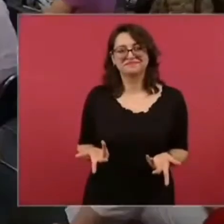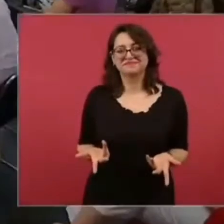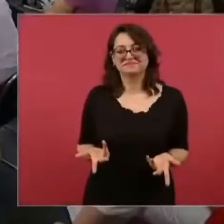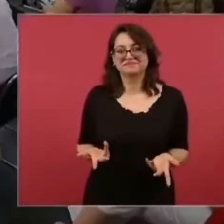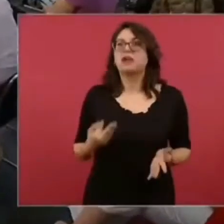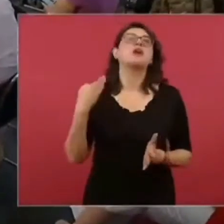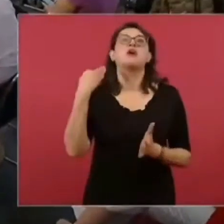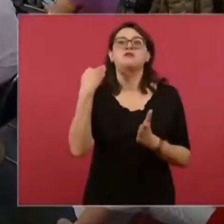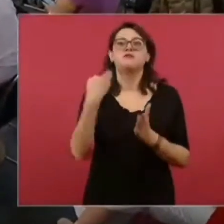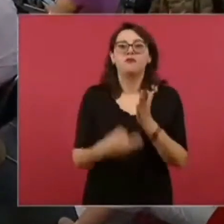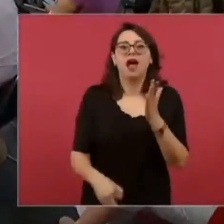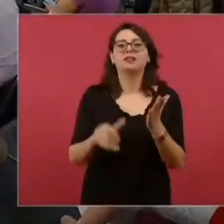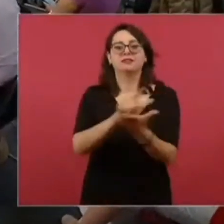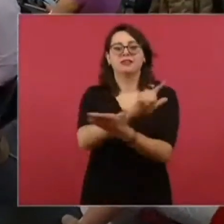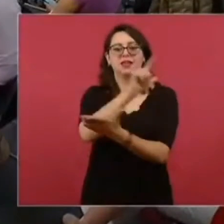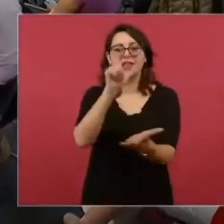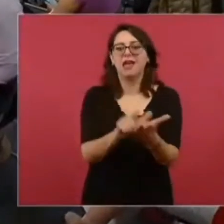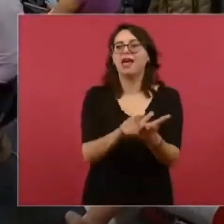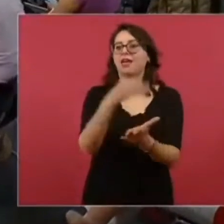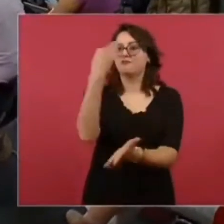falta modificaciones,